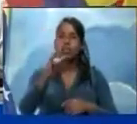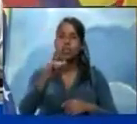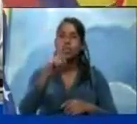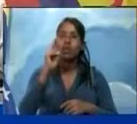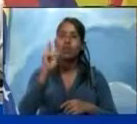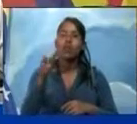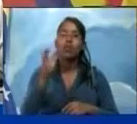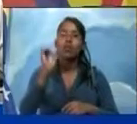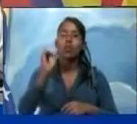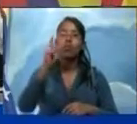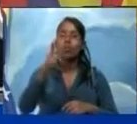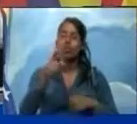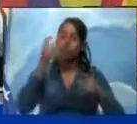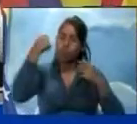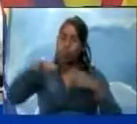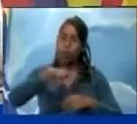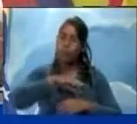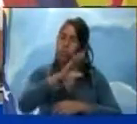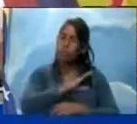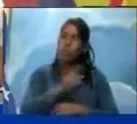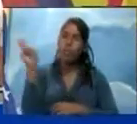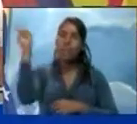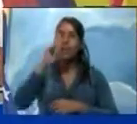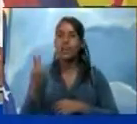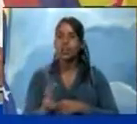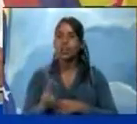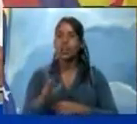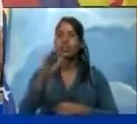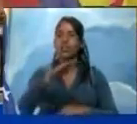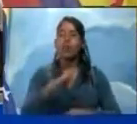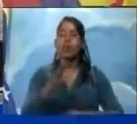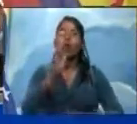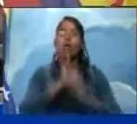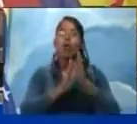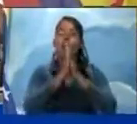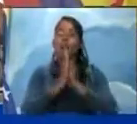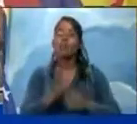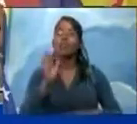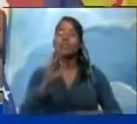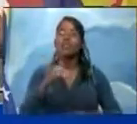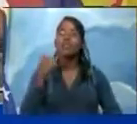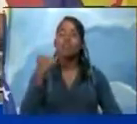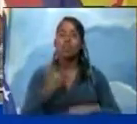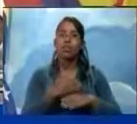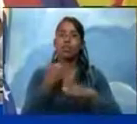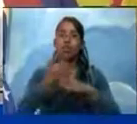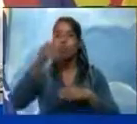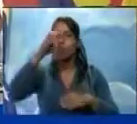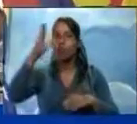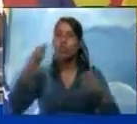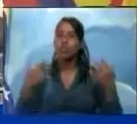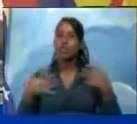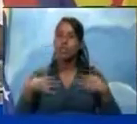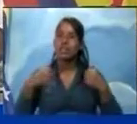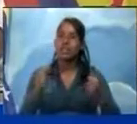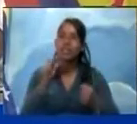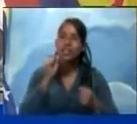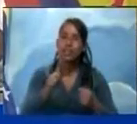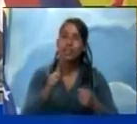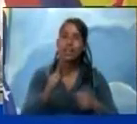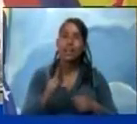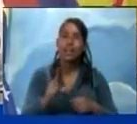Hugo Chávez Frías. Nosotros estamos orando por Amén, el presidente. Así es. Y así como Dios sanó a